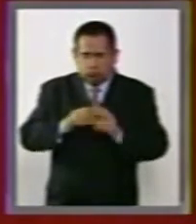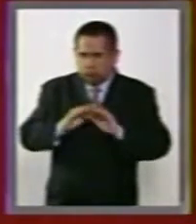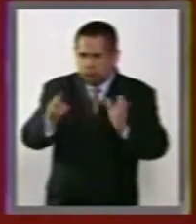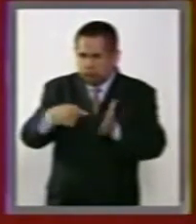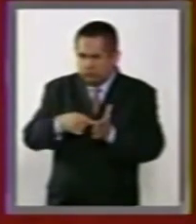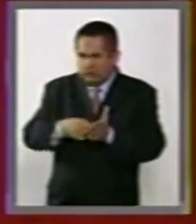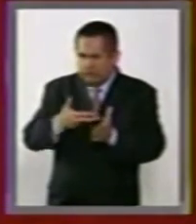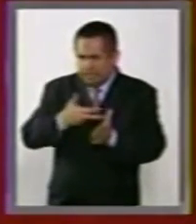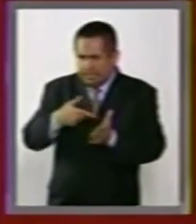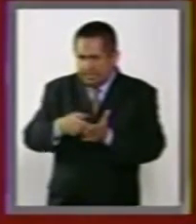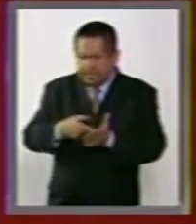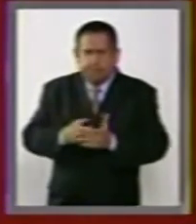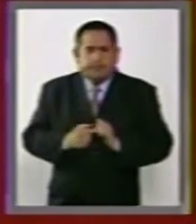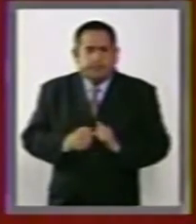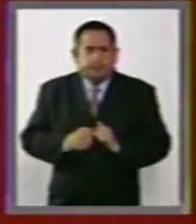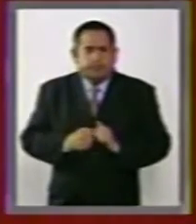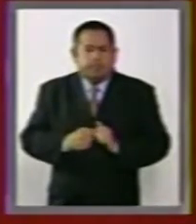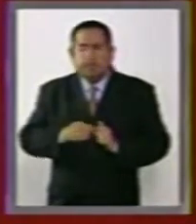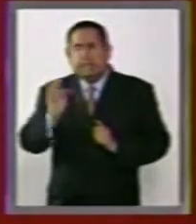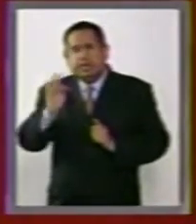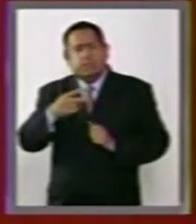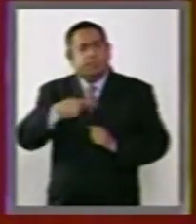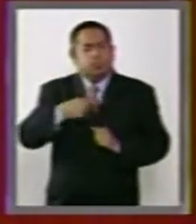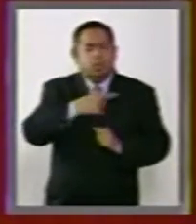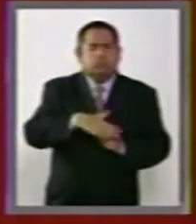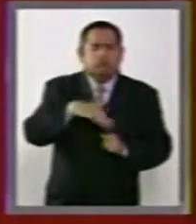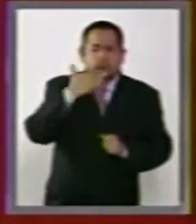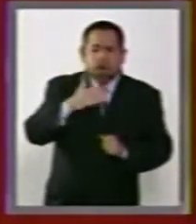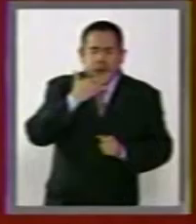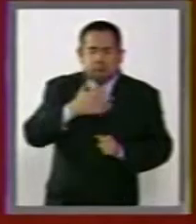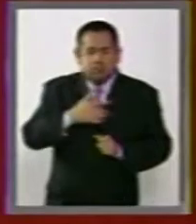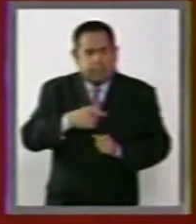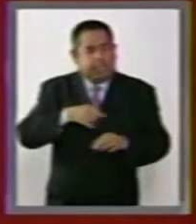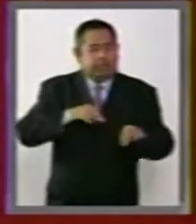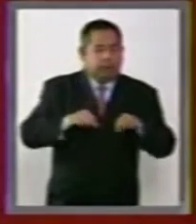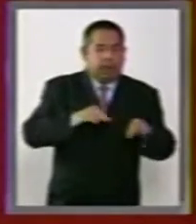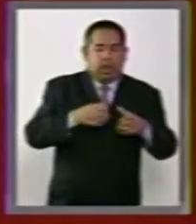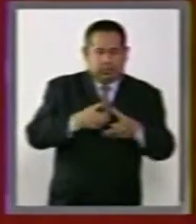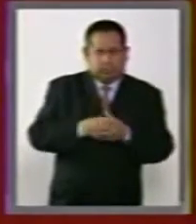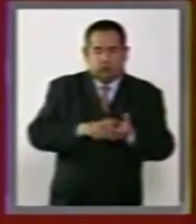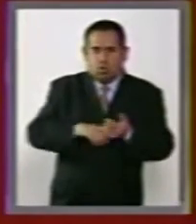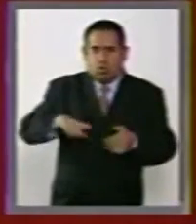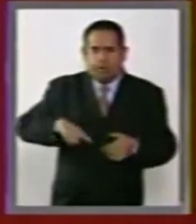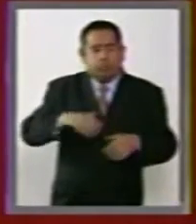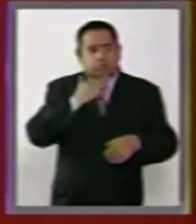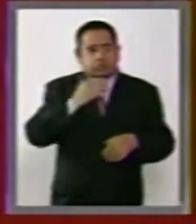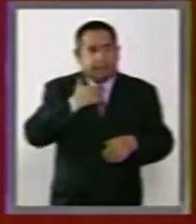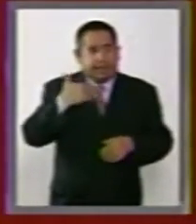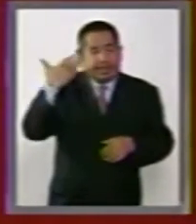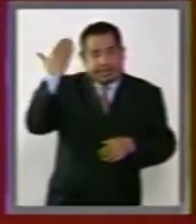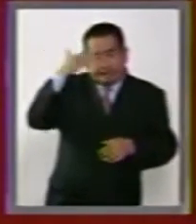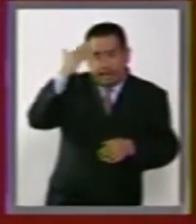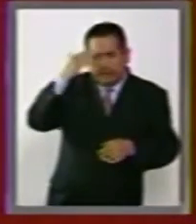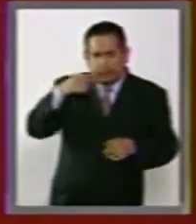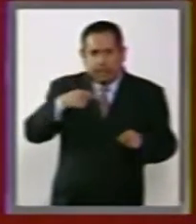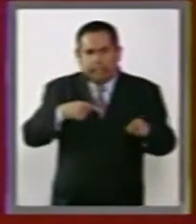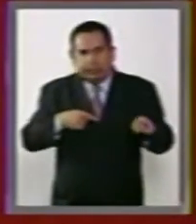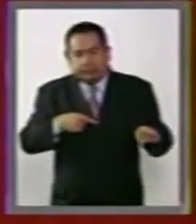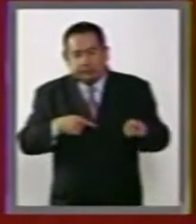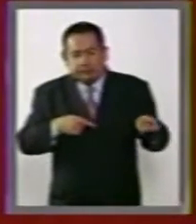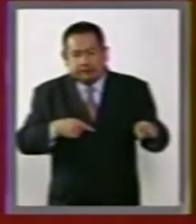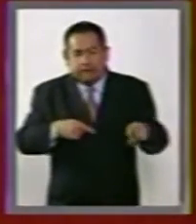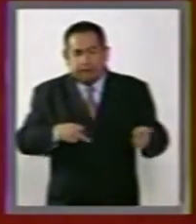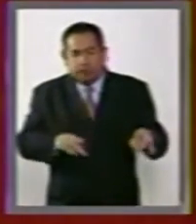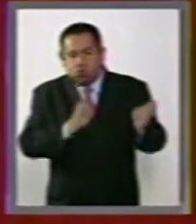documento original. Cuando un servidor público en el ejercicio de sus funciones tenga conocimiento de la probable comisión de